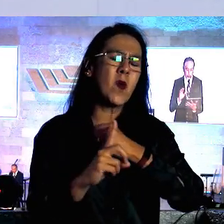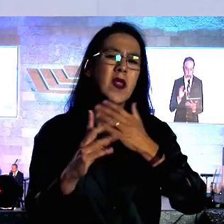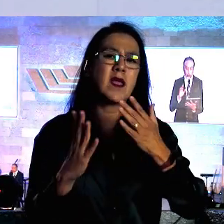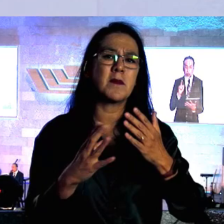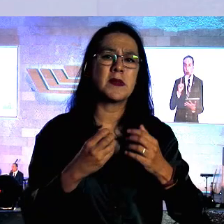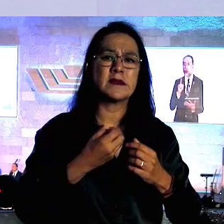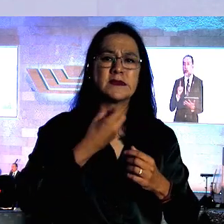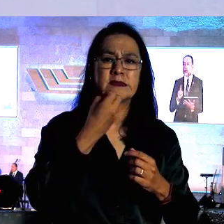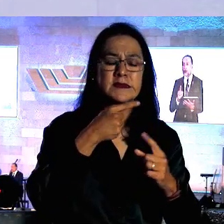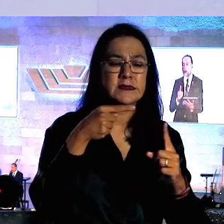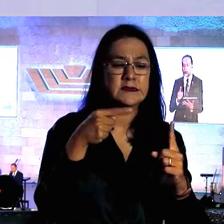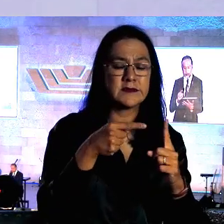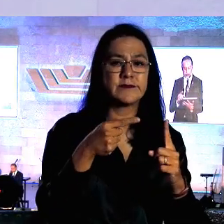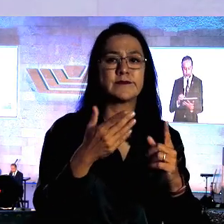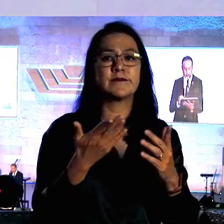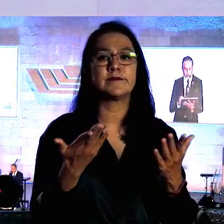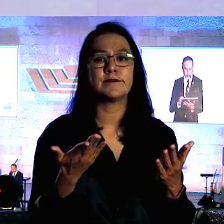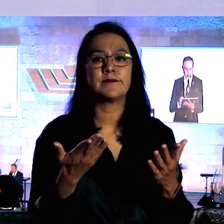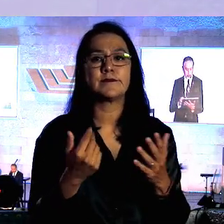oración tiene una condición